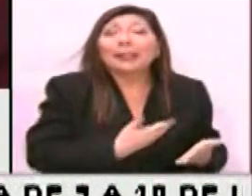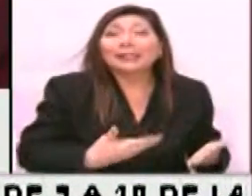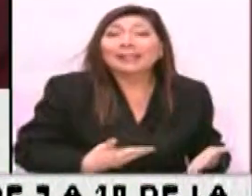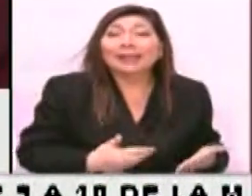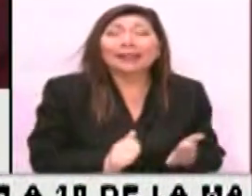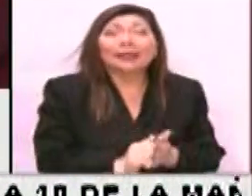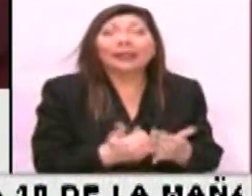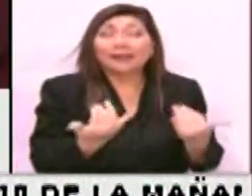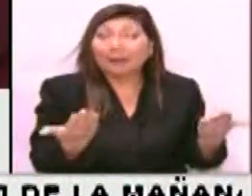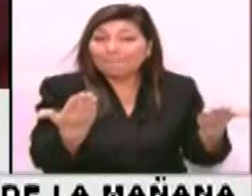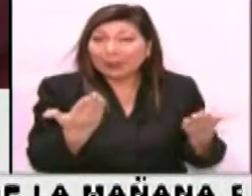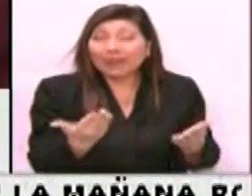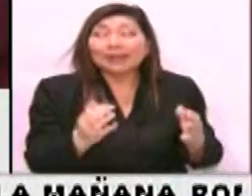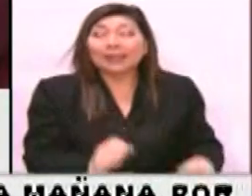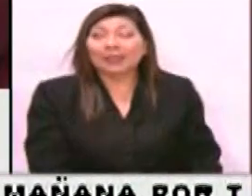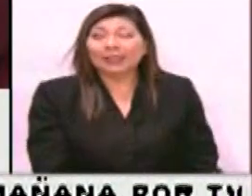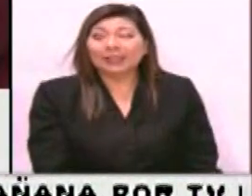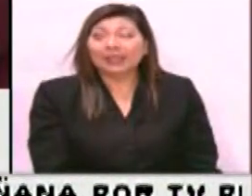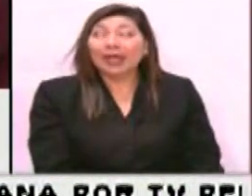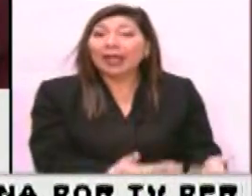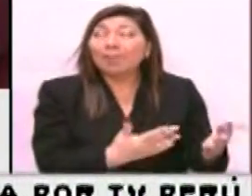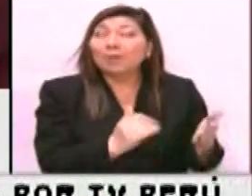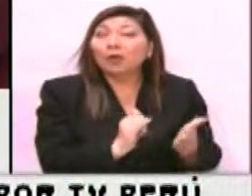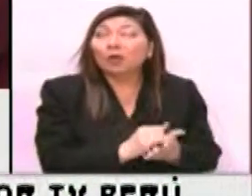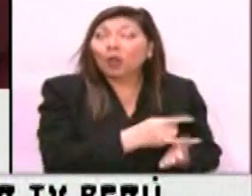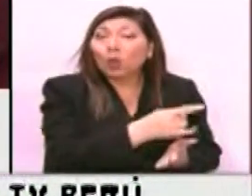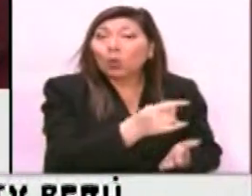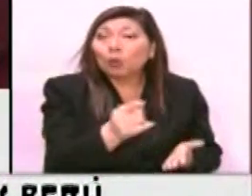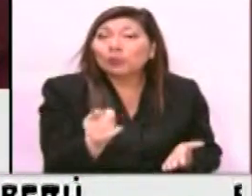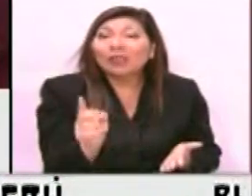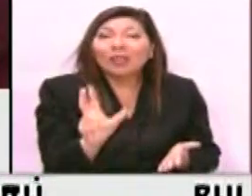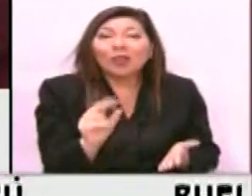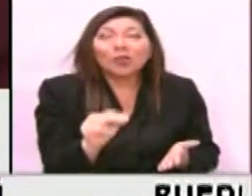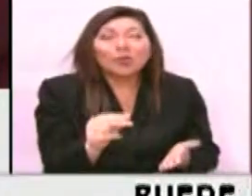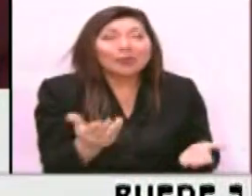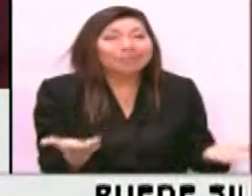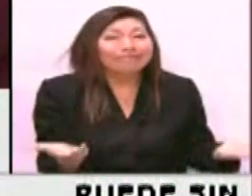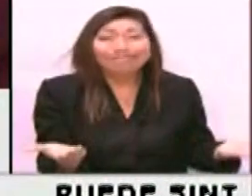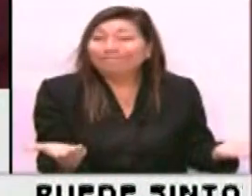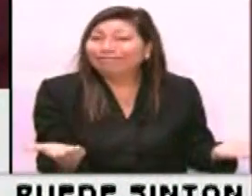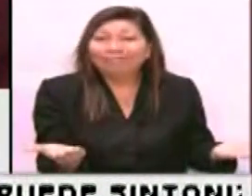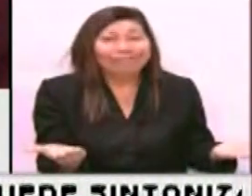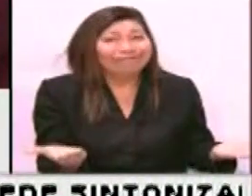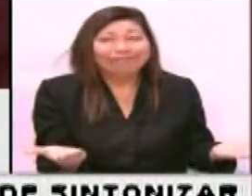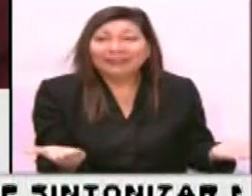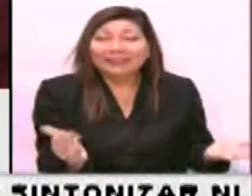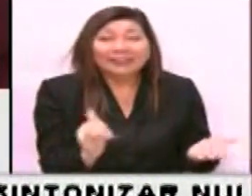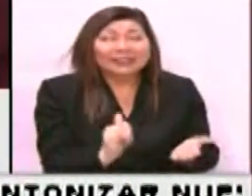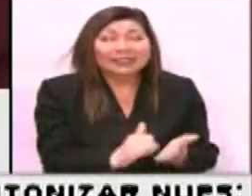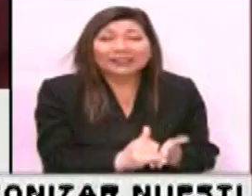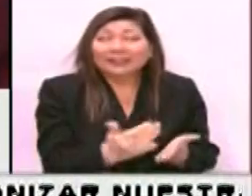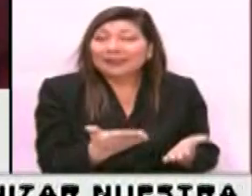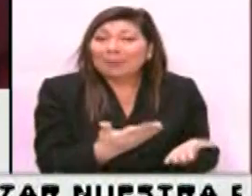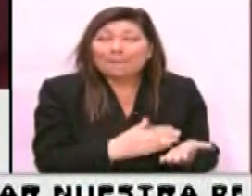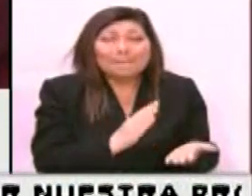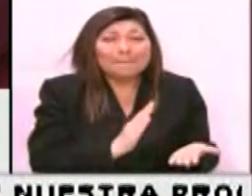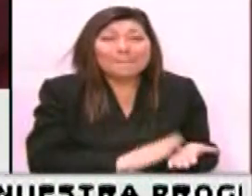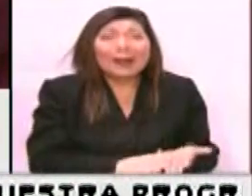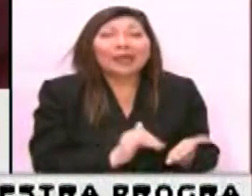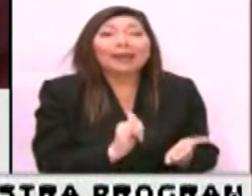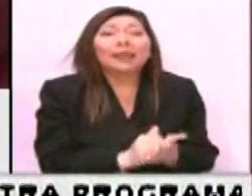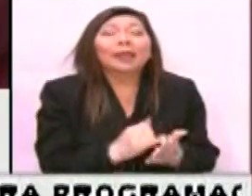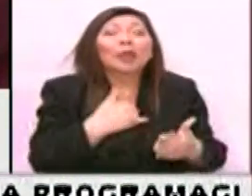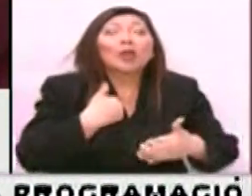están acá presentes, por cierto, esperando que ustedes no cometan una situación indebida y